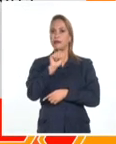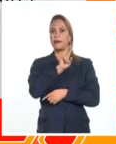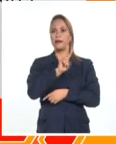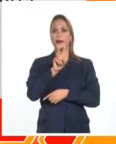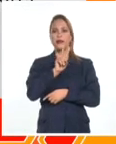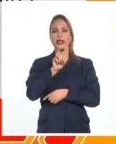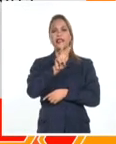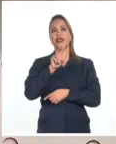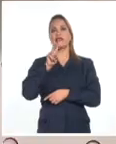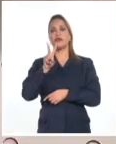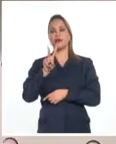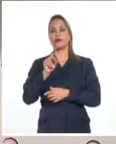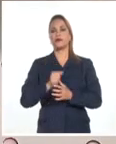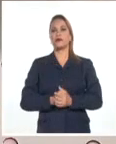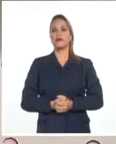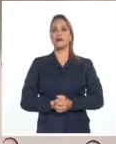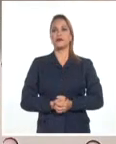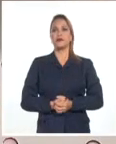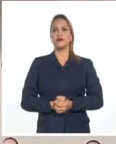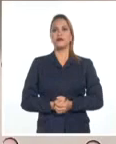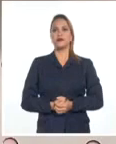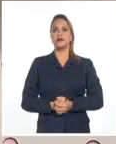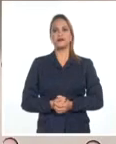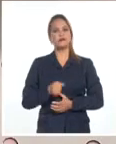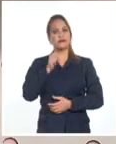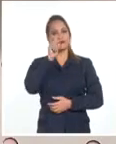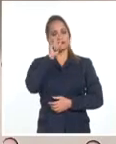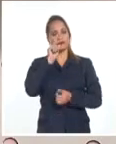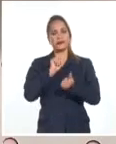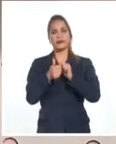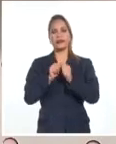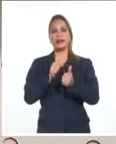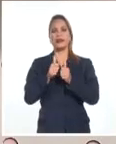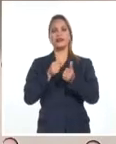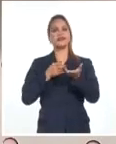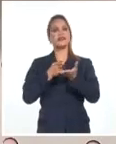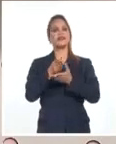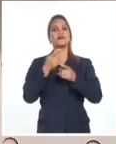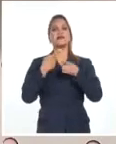la Liga Teutona. Punto final a los deportes. Continúen ustedes informándose al mediodía.